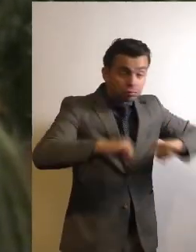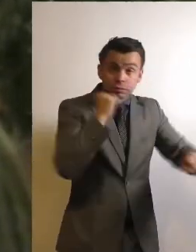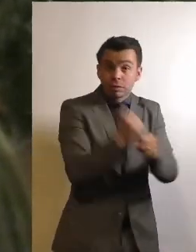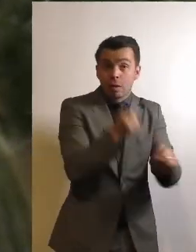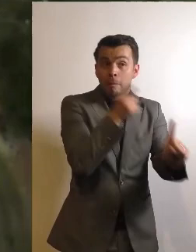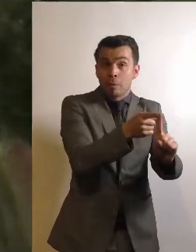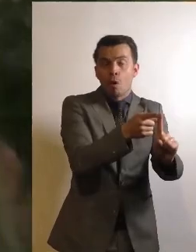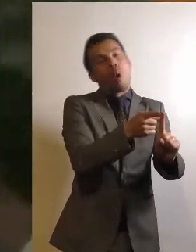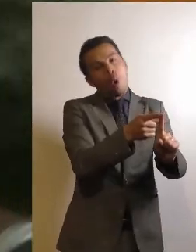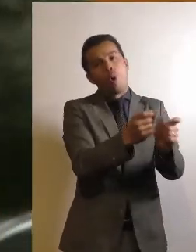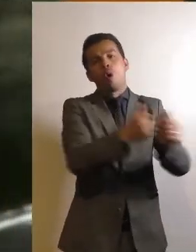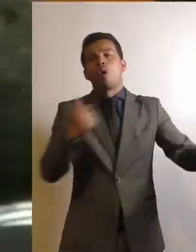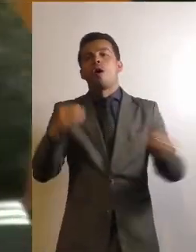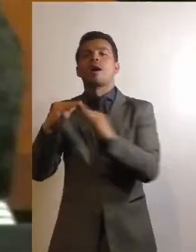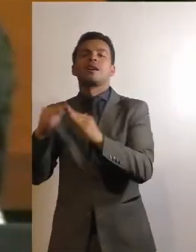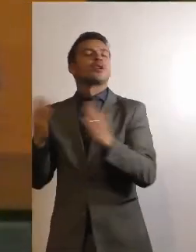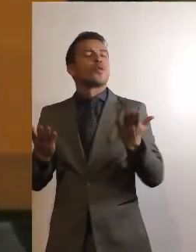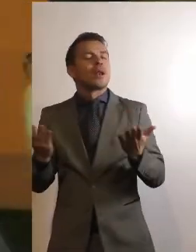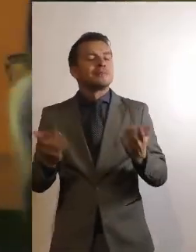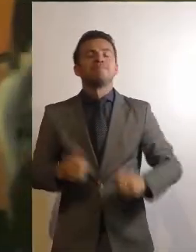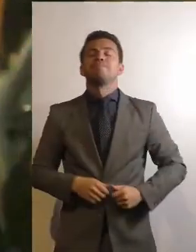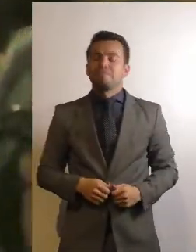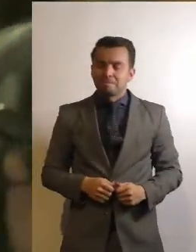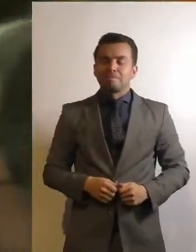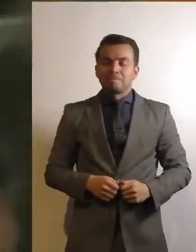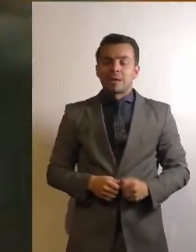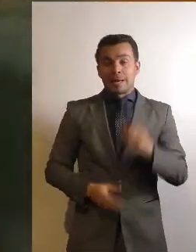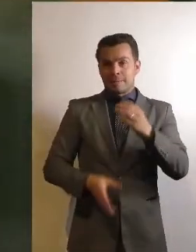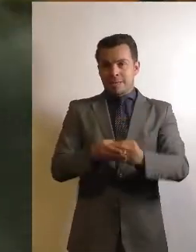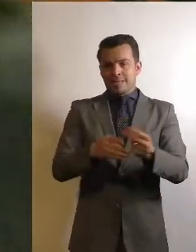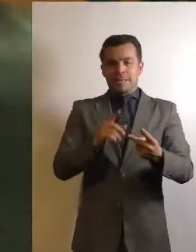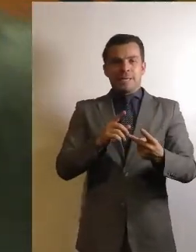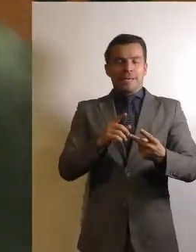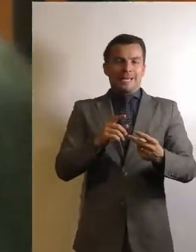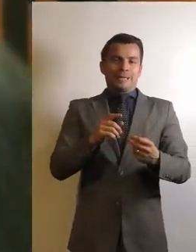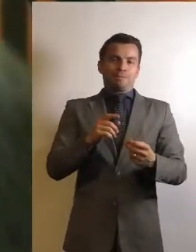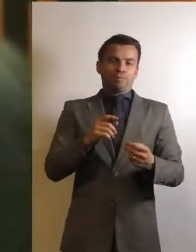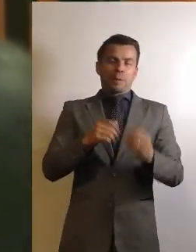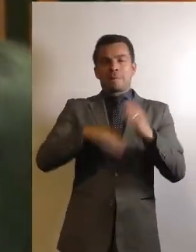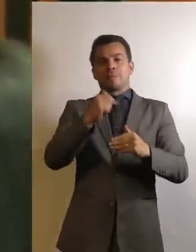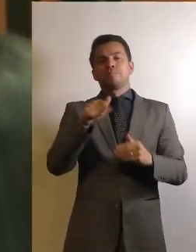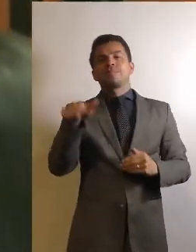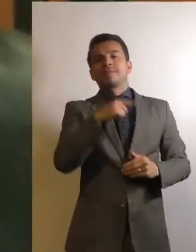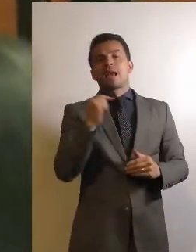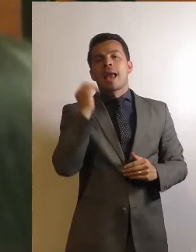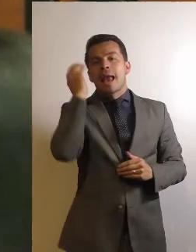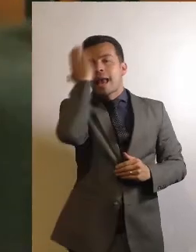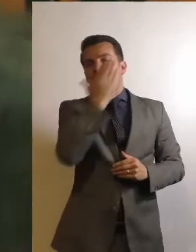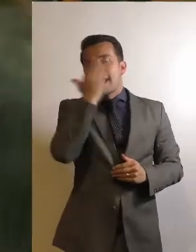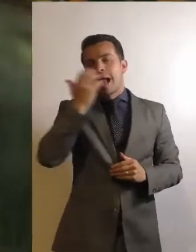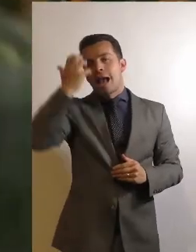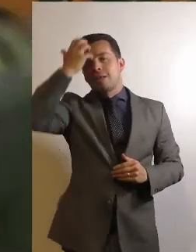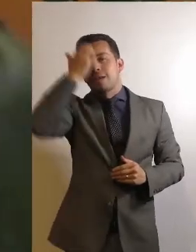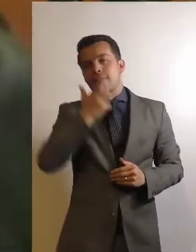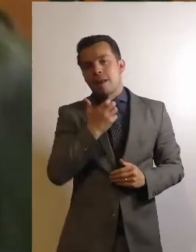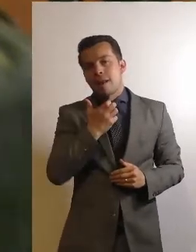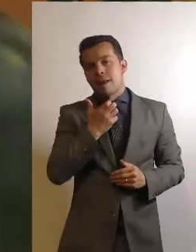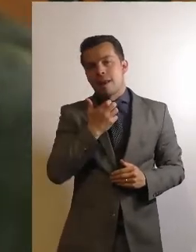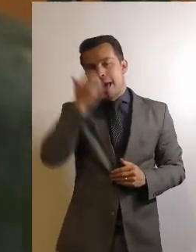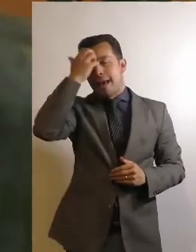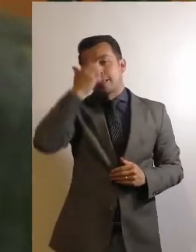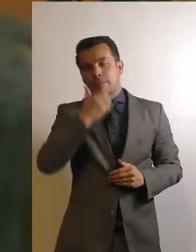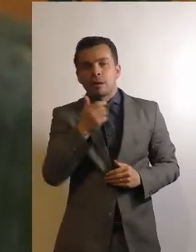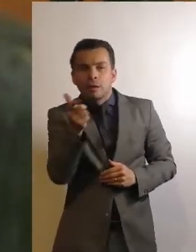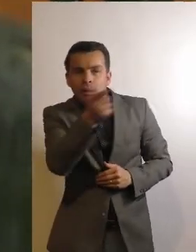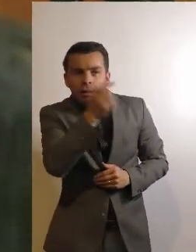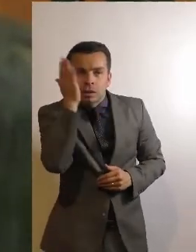con esto, vamos a mirar todo lo que tiene que ver con el examen o la verificación ocupacional de